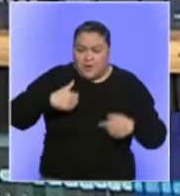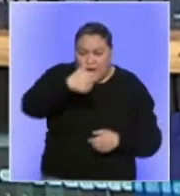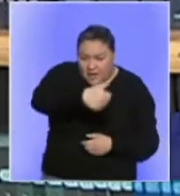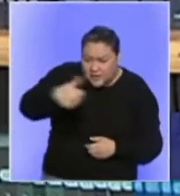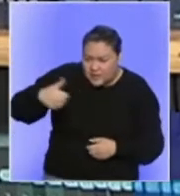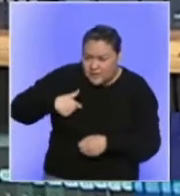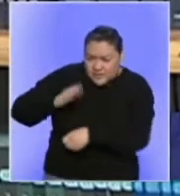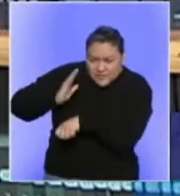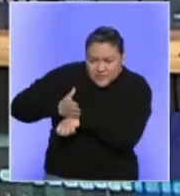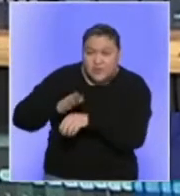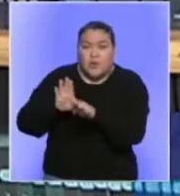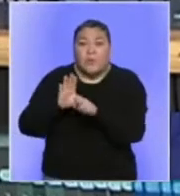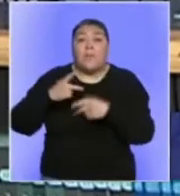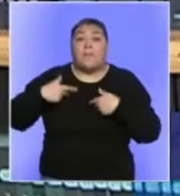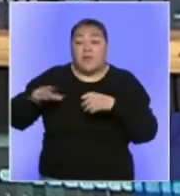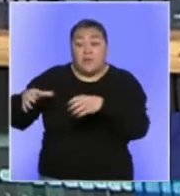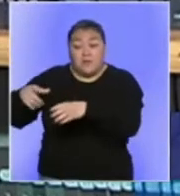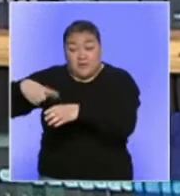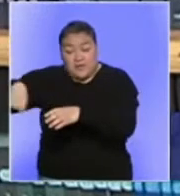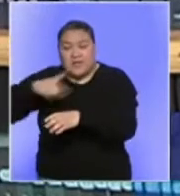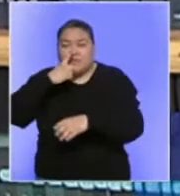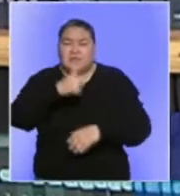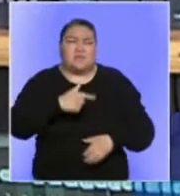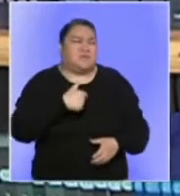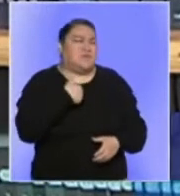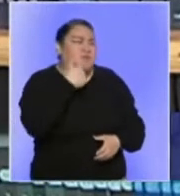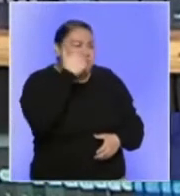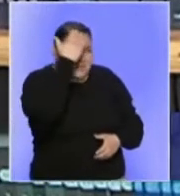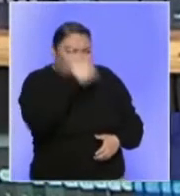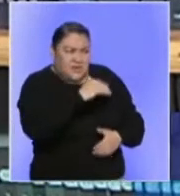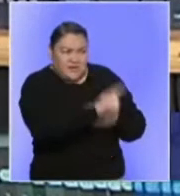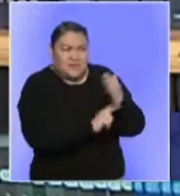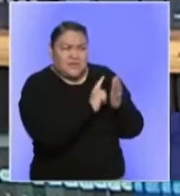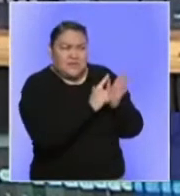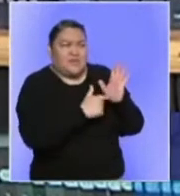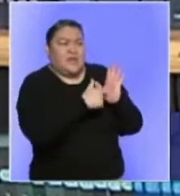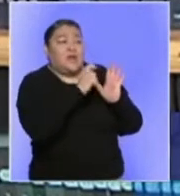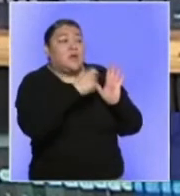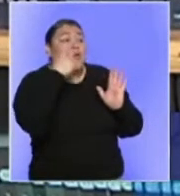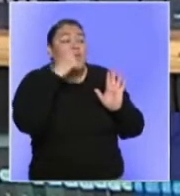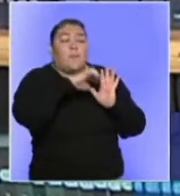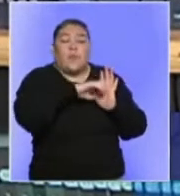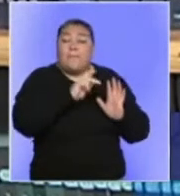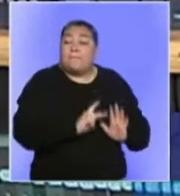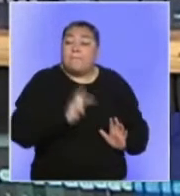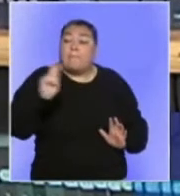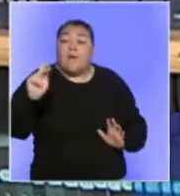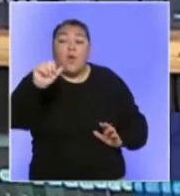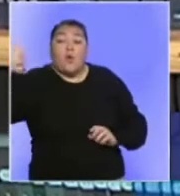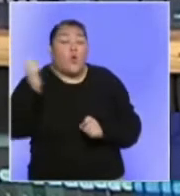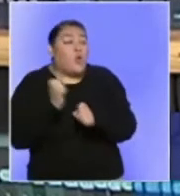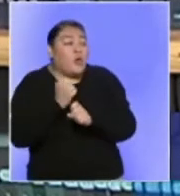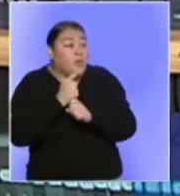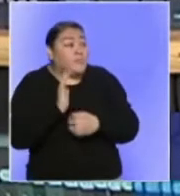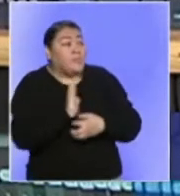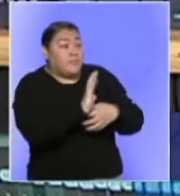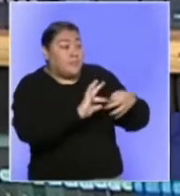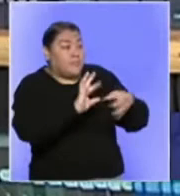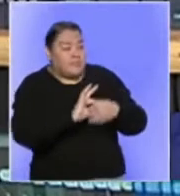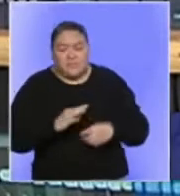porque el apelante pretende demostrar su ilegalidad a partir de una comparación con un caso equiparable de otra entidad federativa